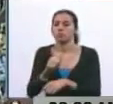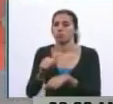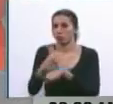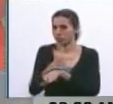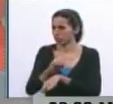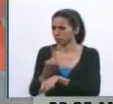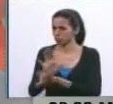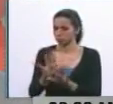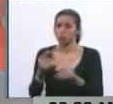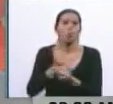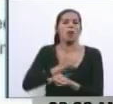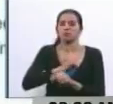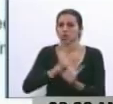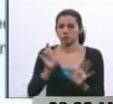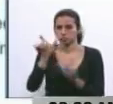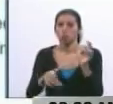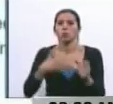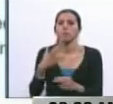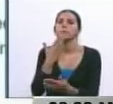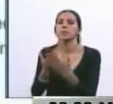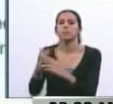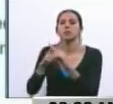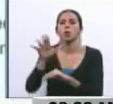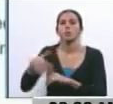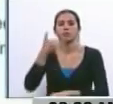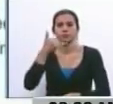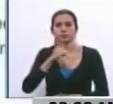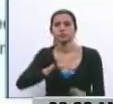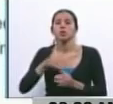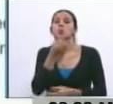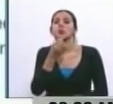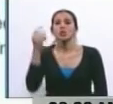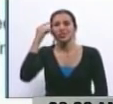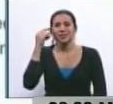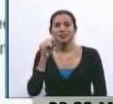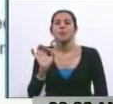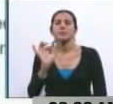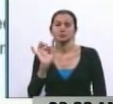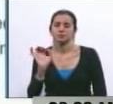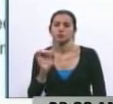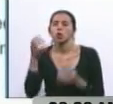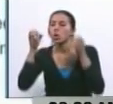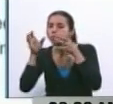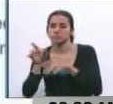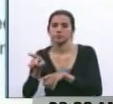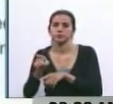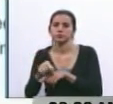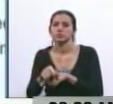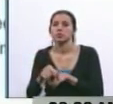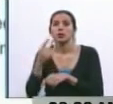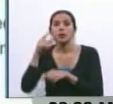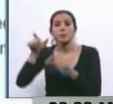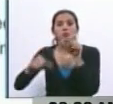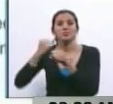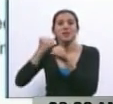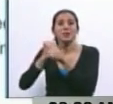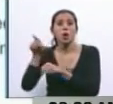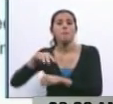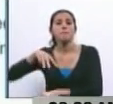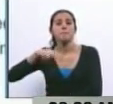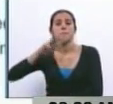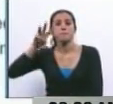Venezuela. Nos dice Irene, buen bendecido día, tics a la invitada especial, pedimos revisión al personal de MovilNet, servicio pésimo,